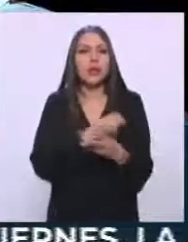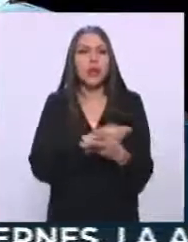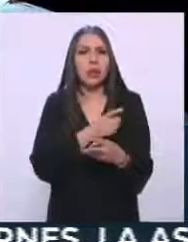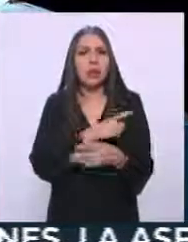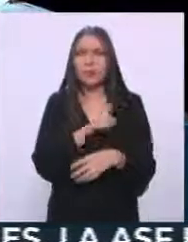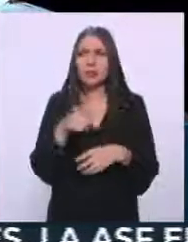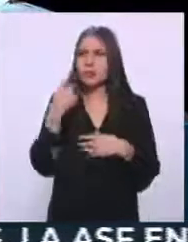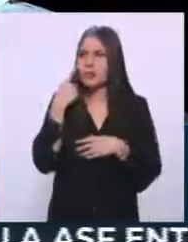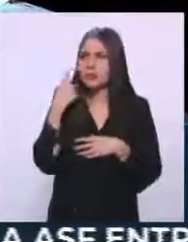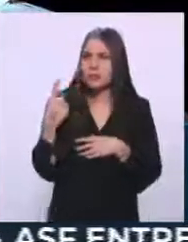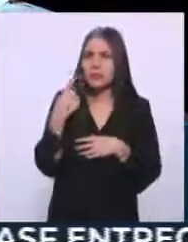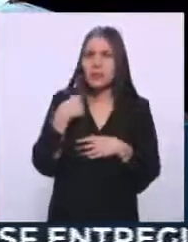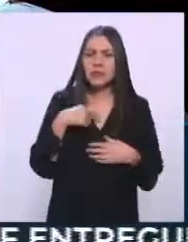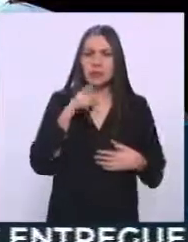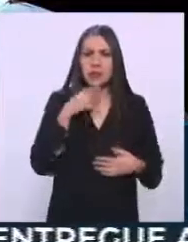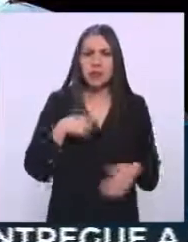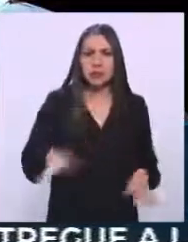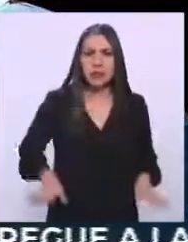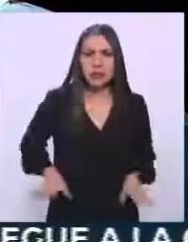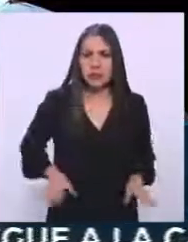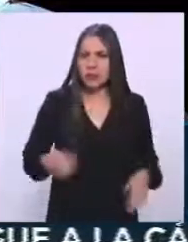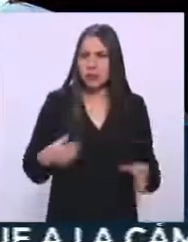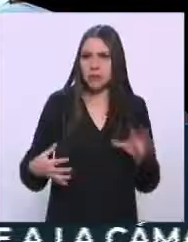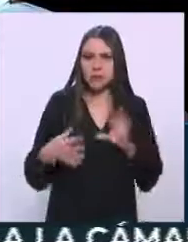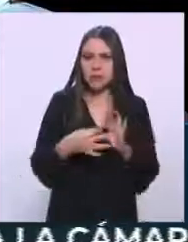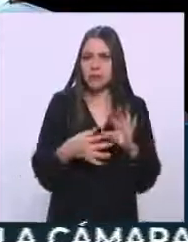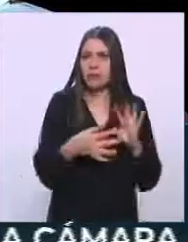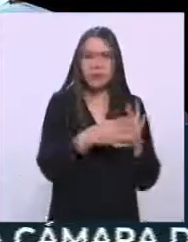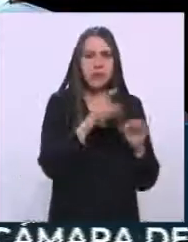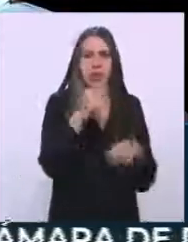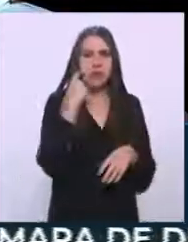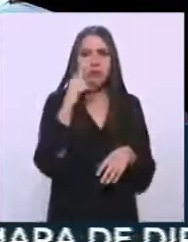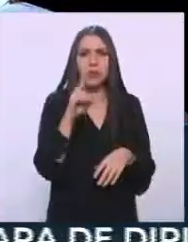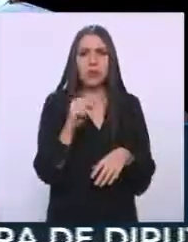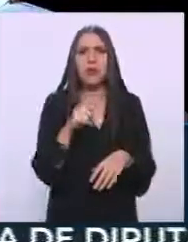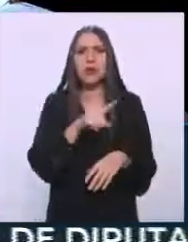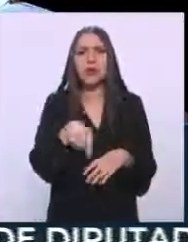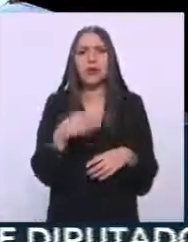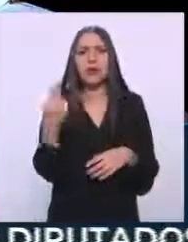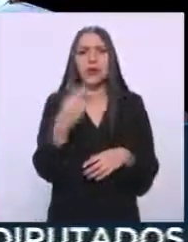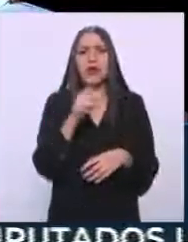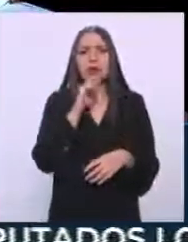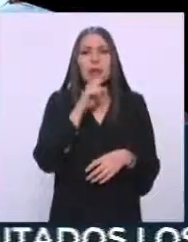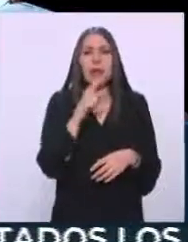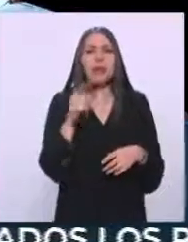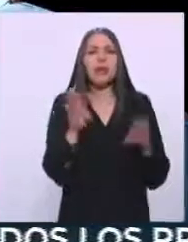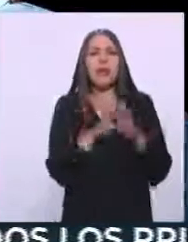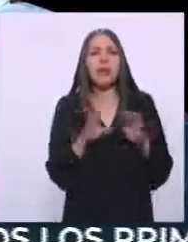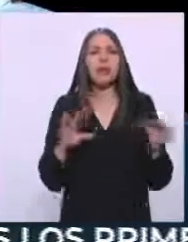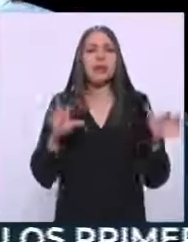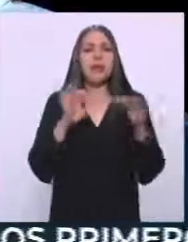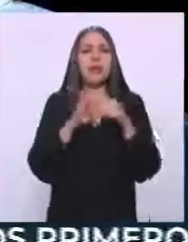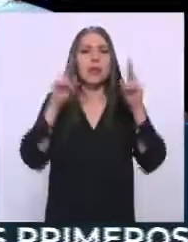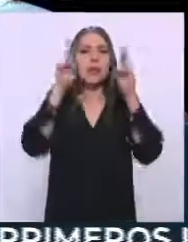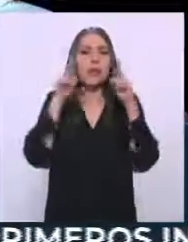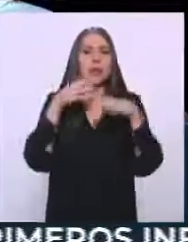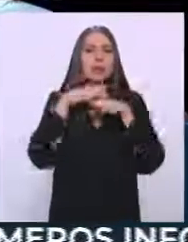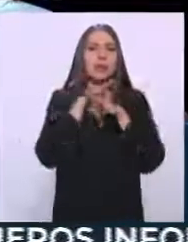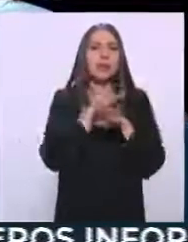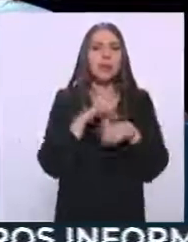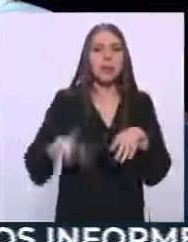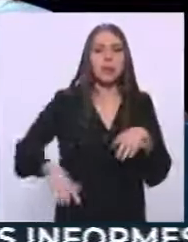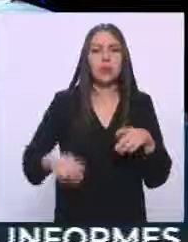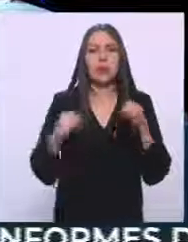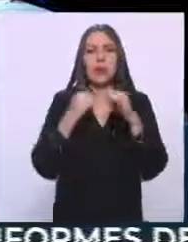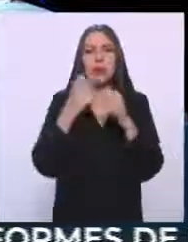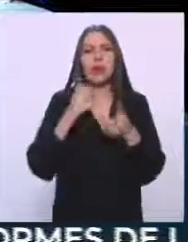tanto que ver con ellos, ¿cierto?, con sus éxitos o fracasos individuales, sino que también tenían que ver con una institucionalidad. Y ahí es donde la conversación va girando